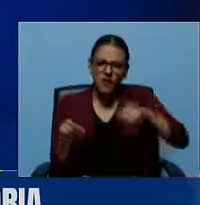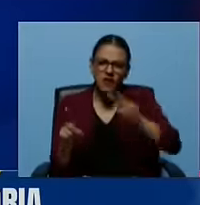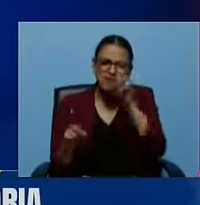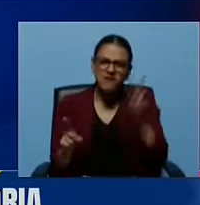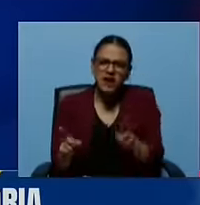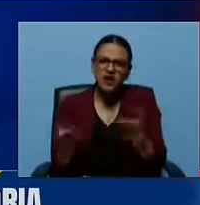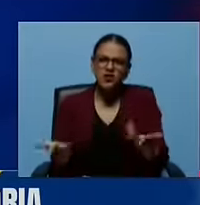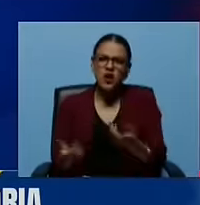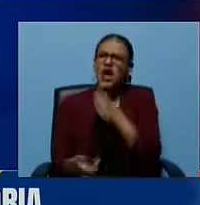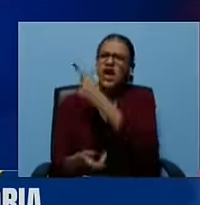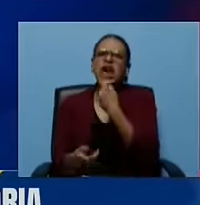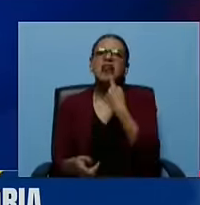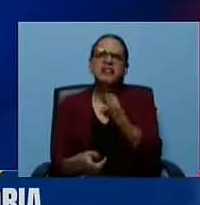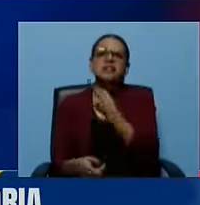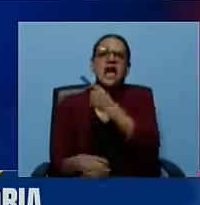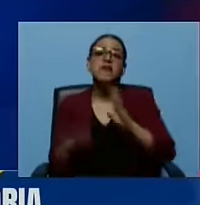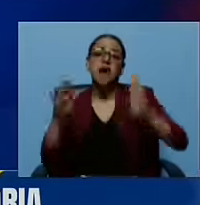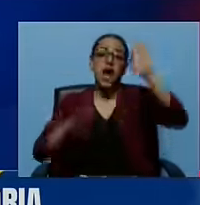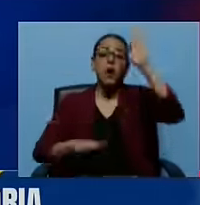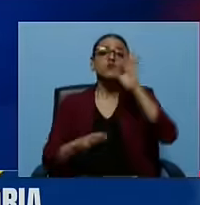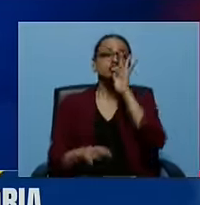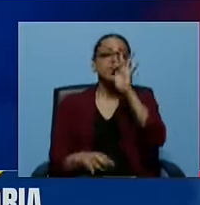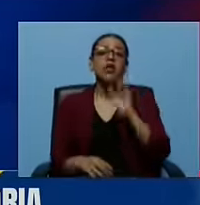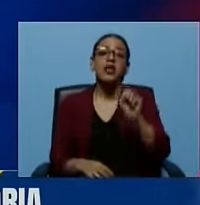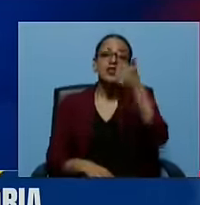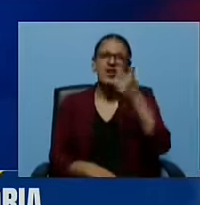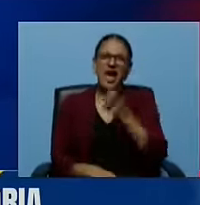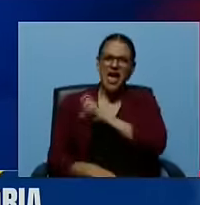Y él dice que se va a juramentar el 10 de enero.